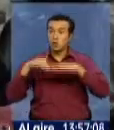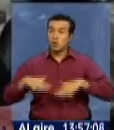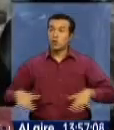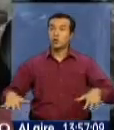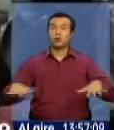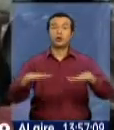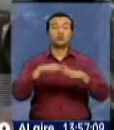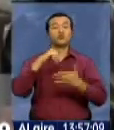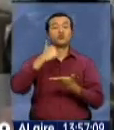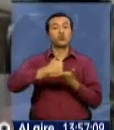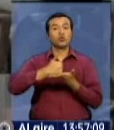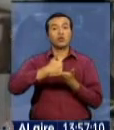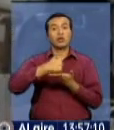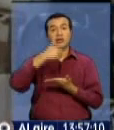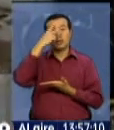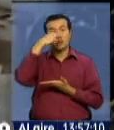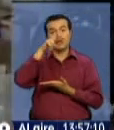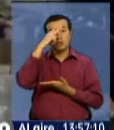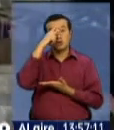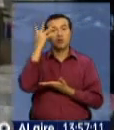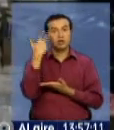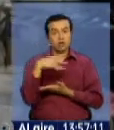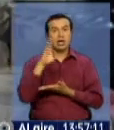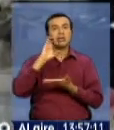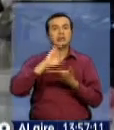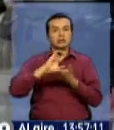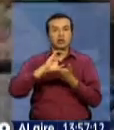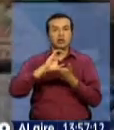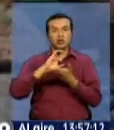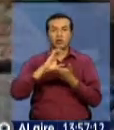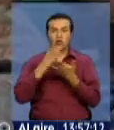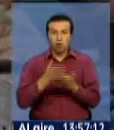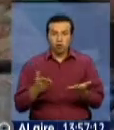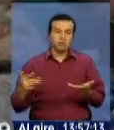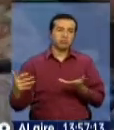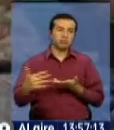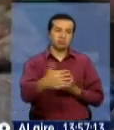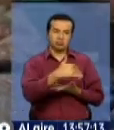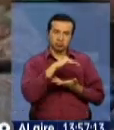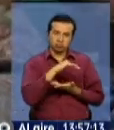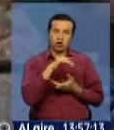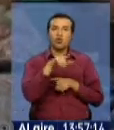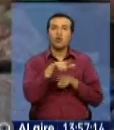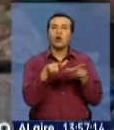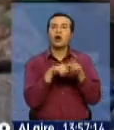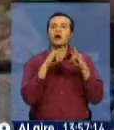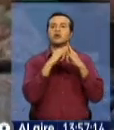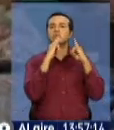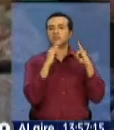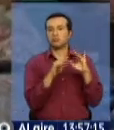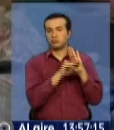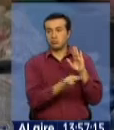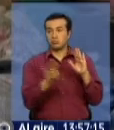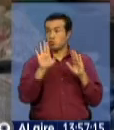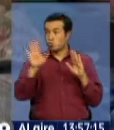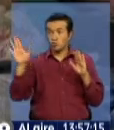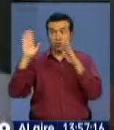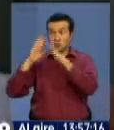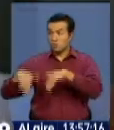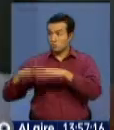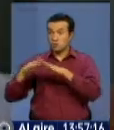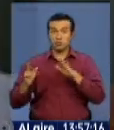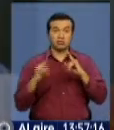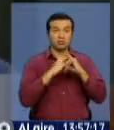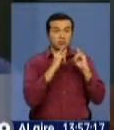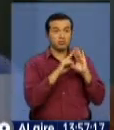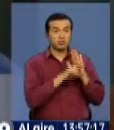puntos de la Ciudad de México se han instalado centros de acopio, así como lugares para dar refugio a quienes lo han perdido todo.